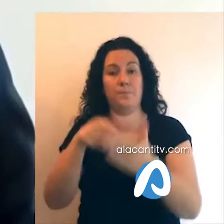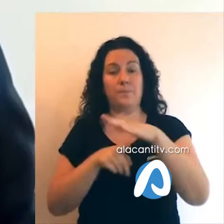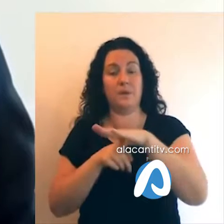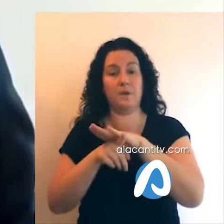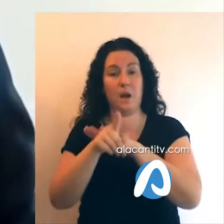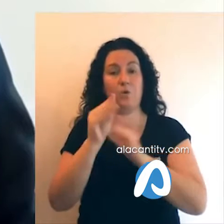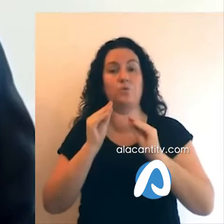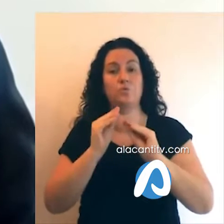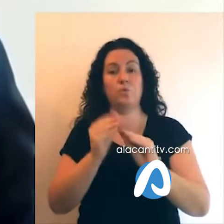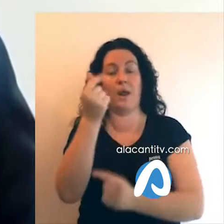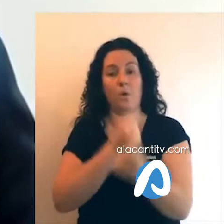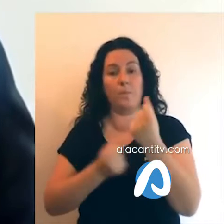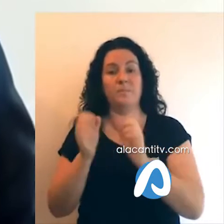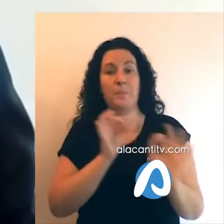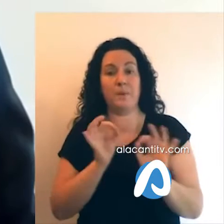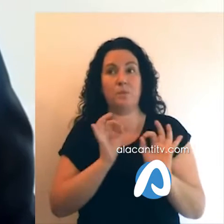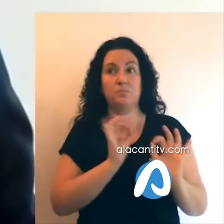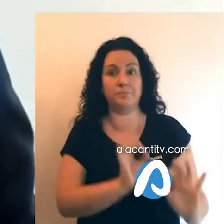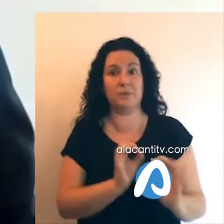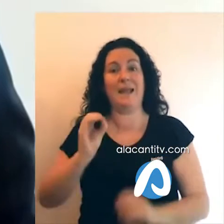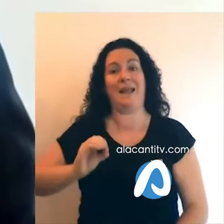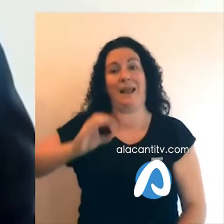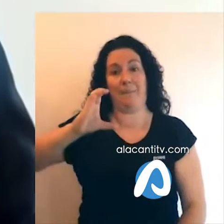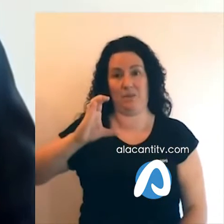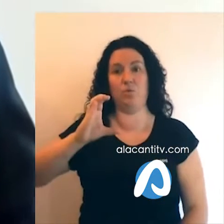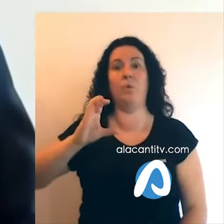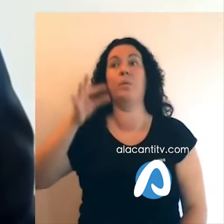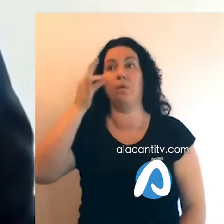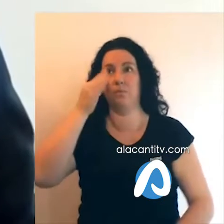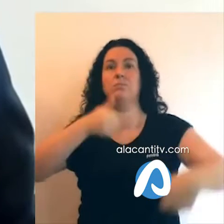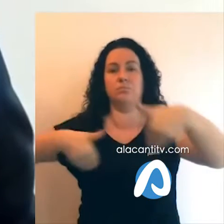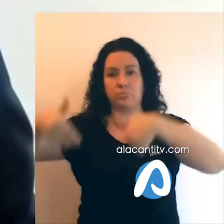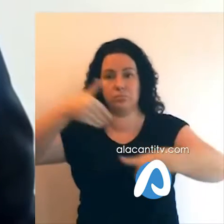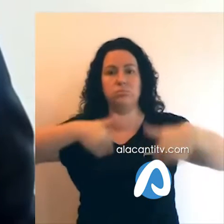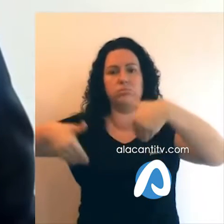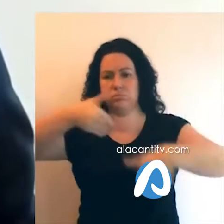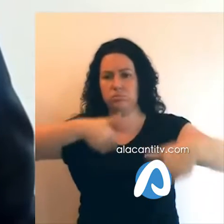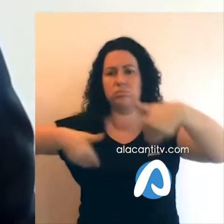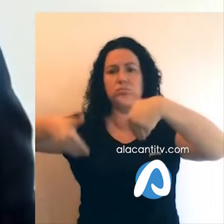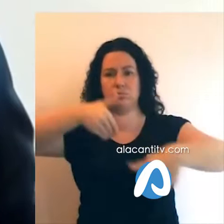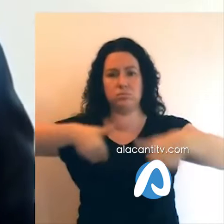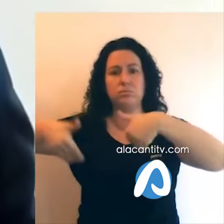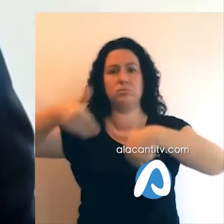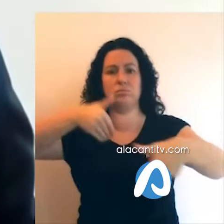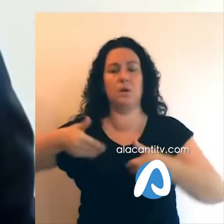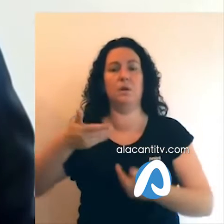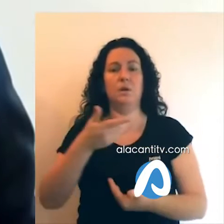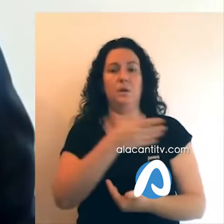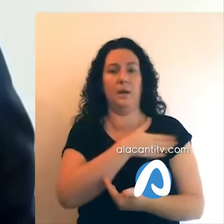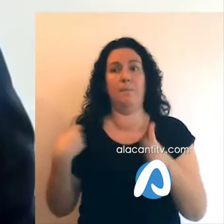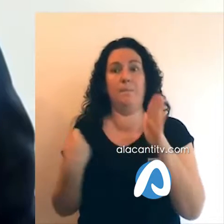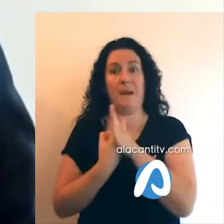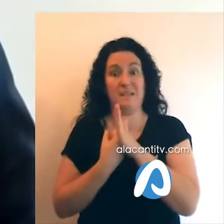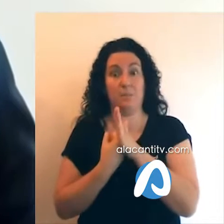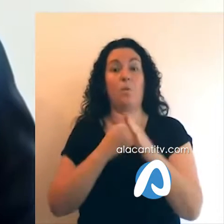dejamos prevista como incremento, como han sido muchas las solicitudes que han habido y para dotar el importe máximo de consignación y poderla repartir entre todos,